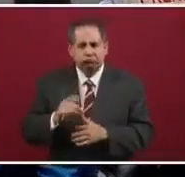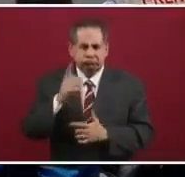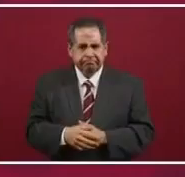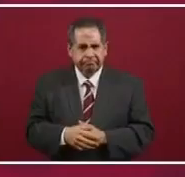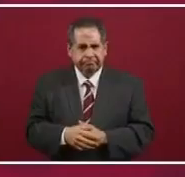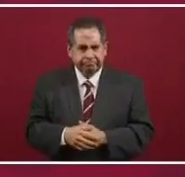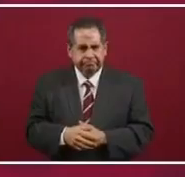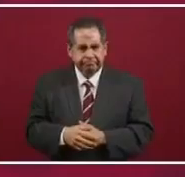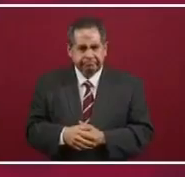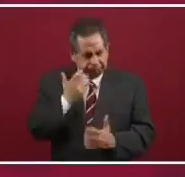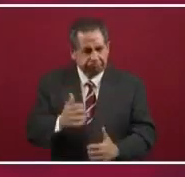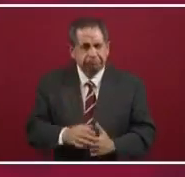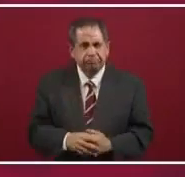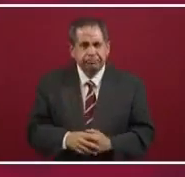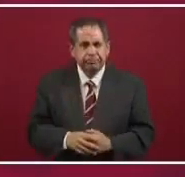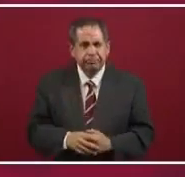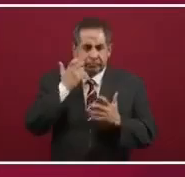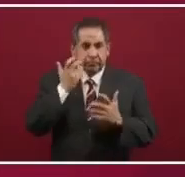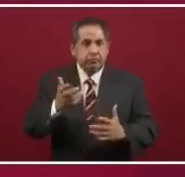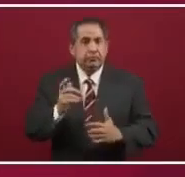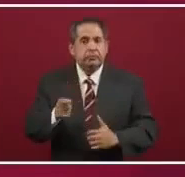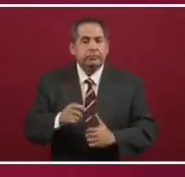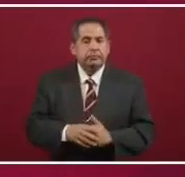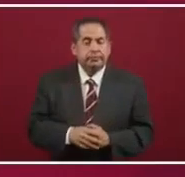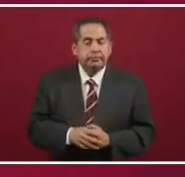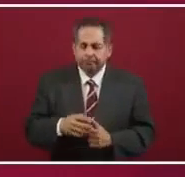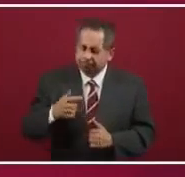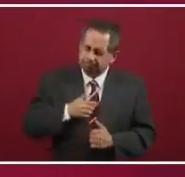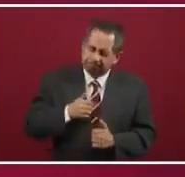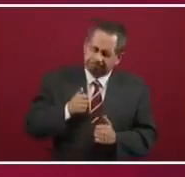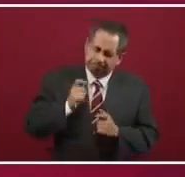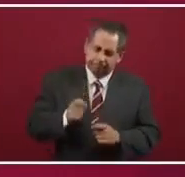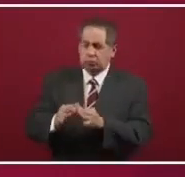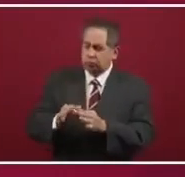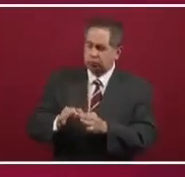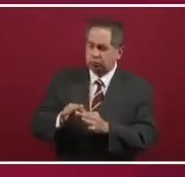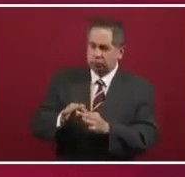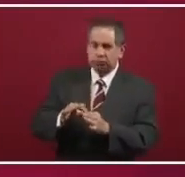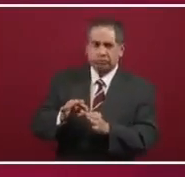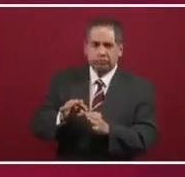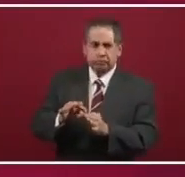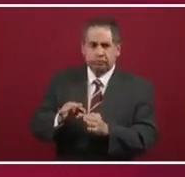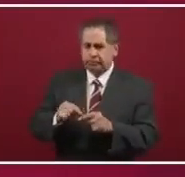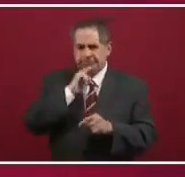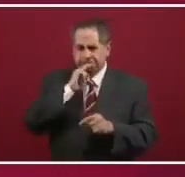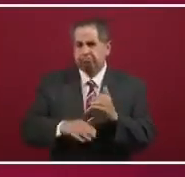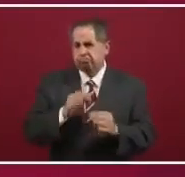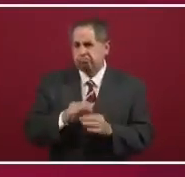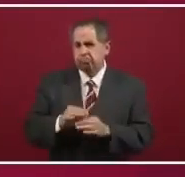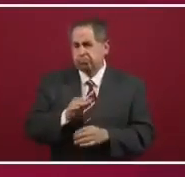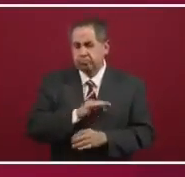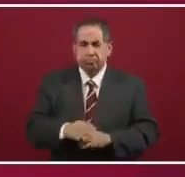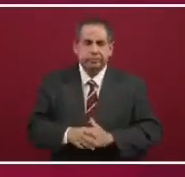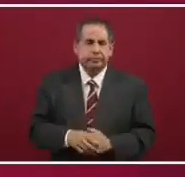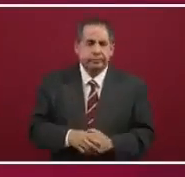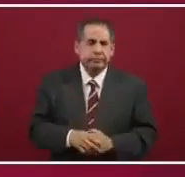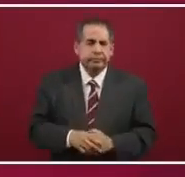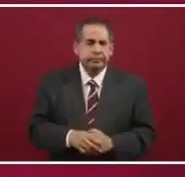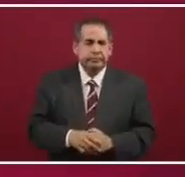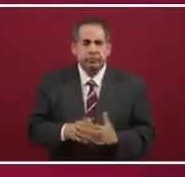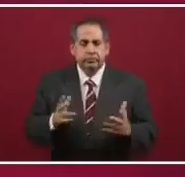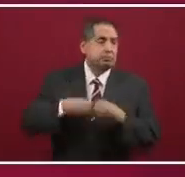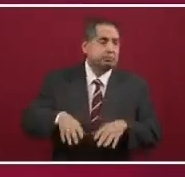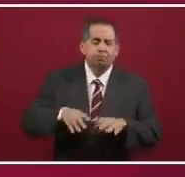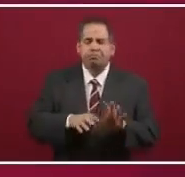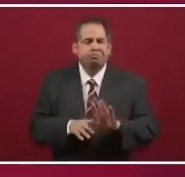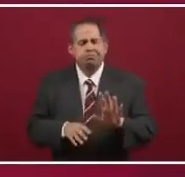todo el alma, con todo nuestro ser, con todo nuestro alma, cumplir lo más pronto posible. No estamos